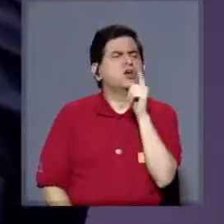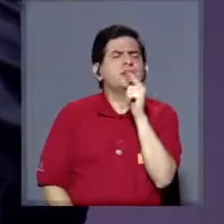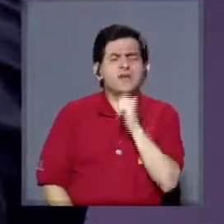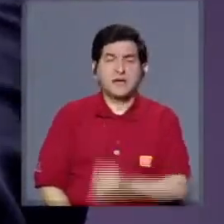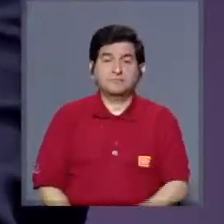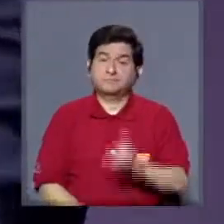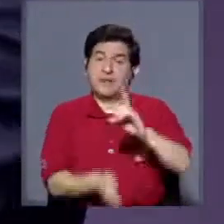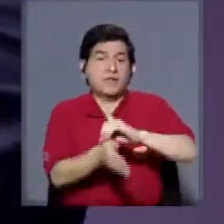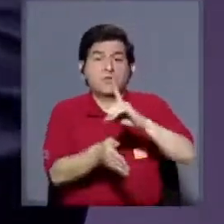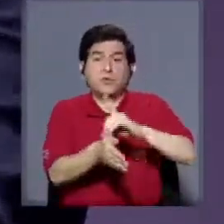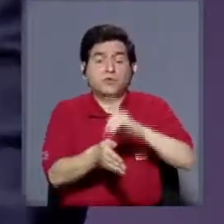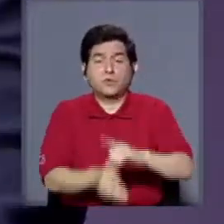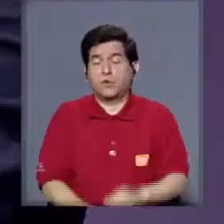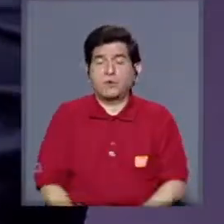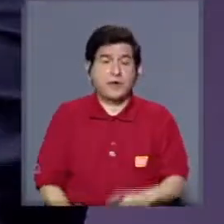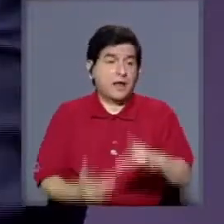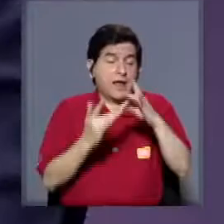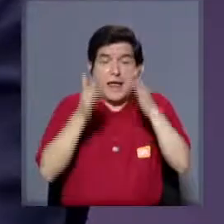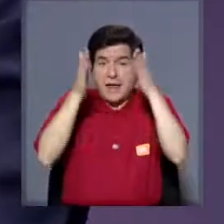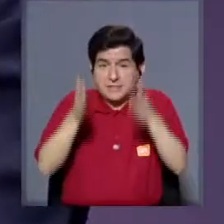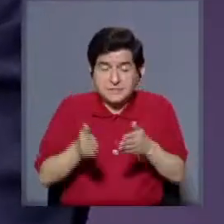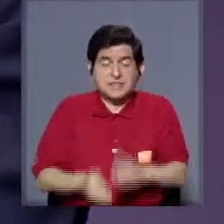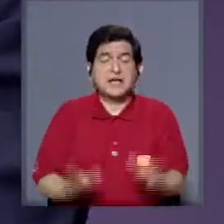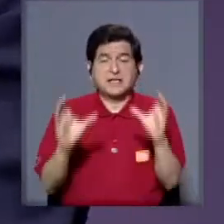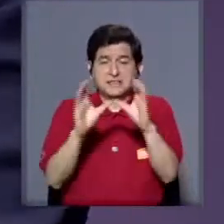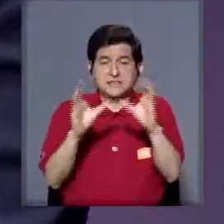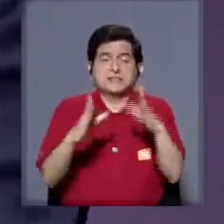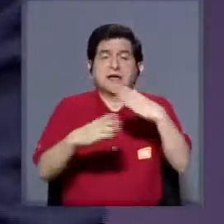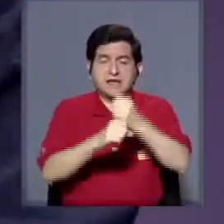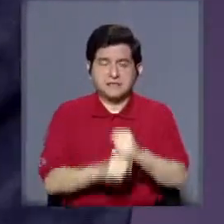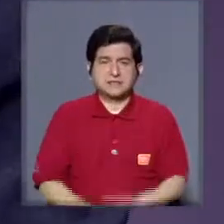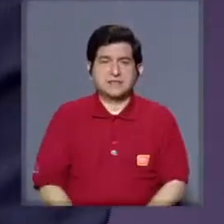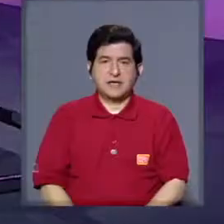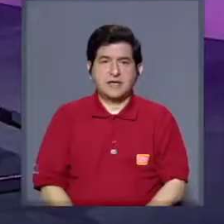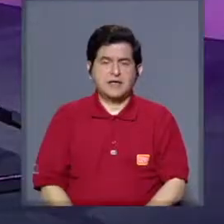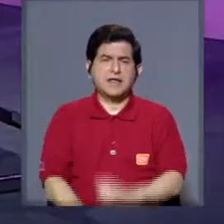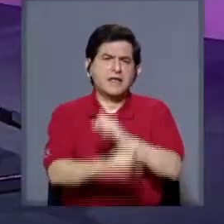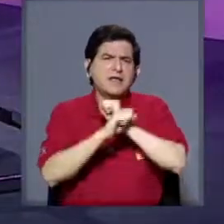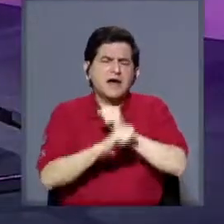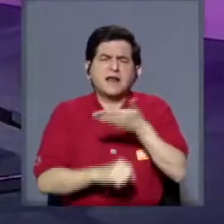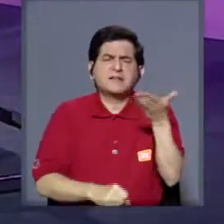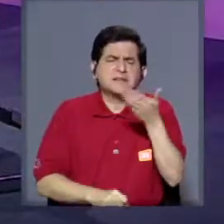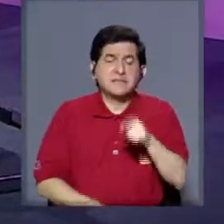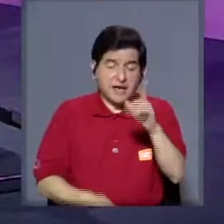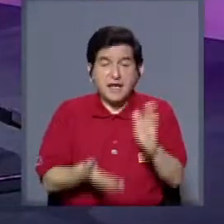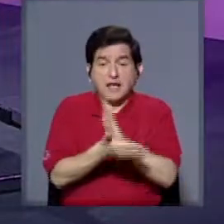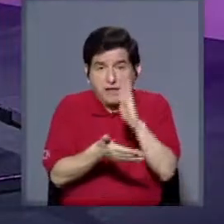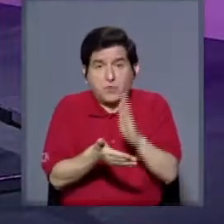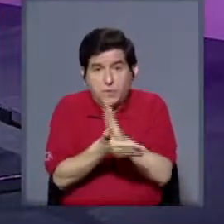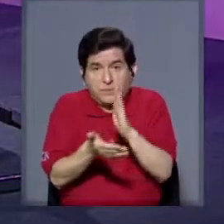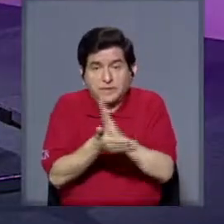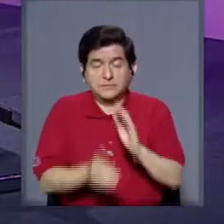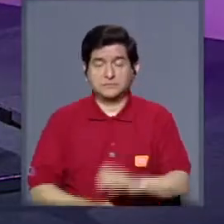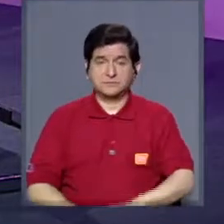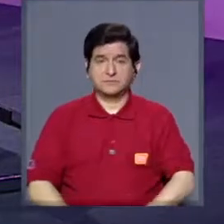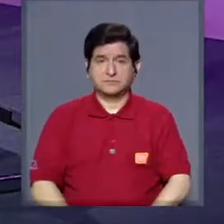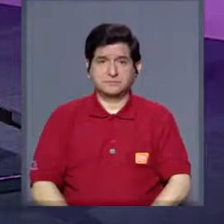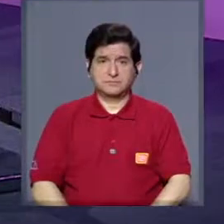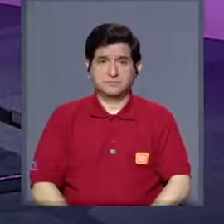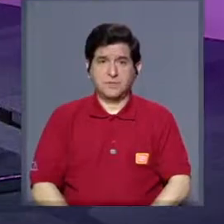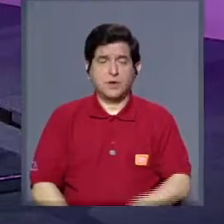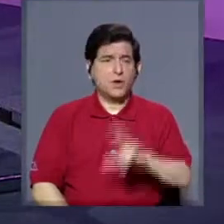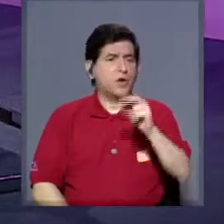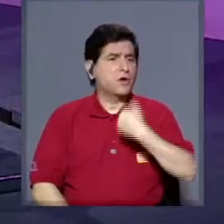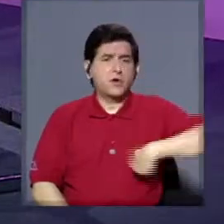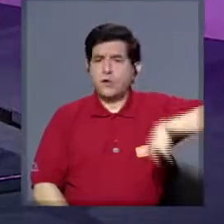bueno el médico la médica especialista que lo certifique y que no les garantiza justamente esa certificación o sea aquí